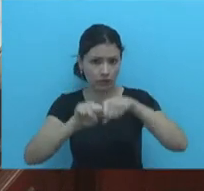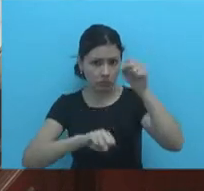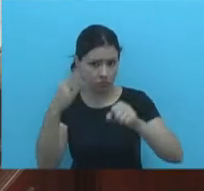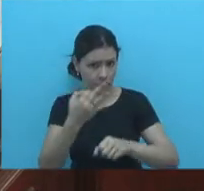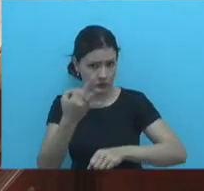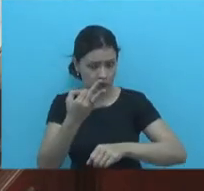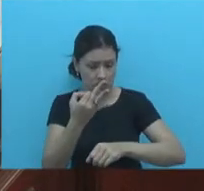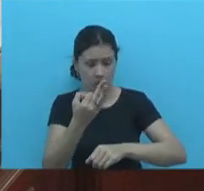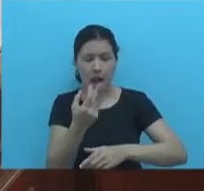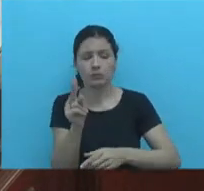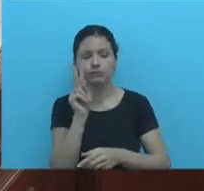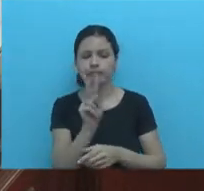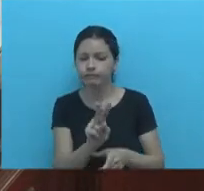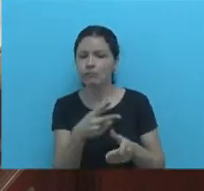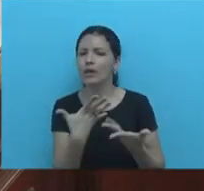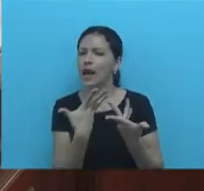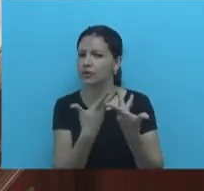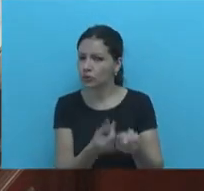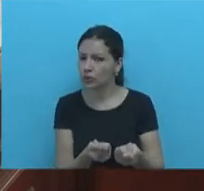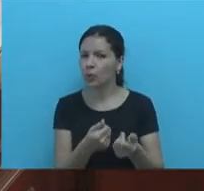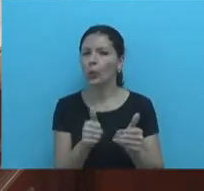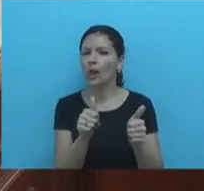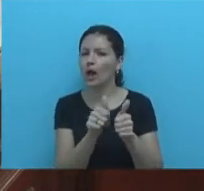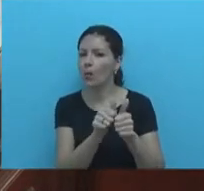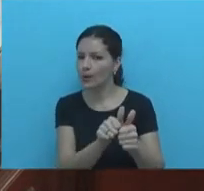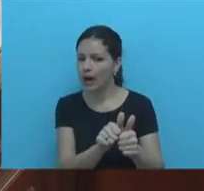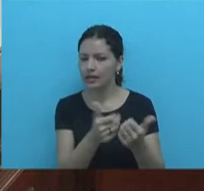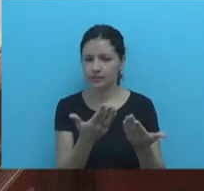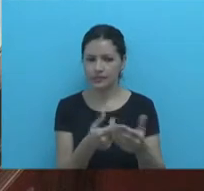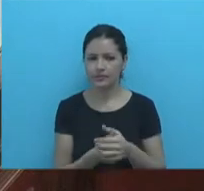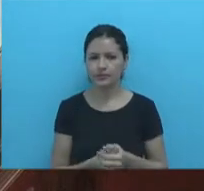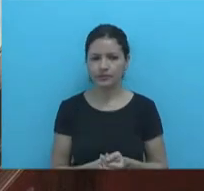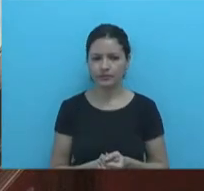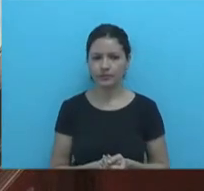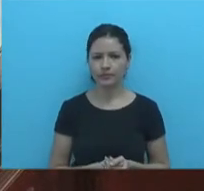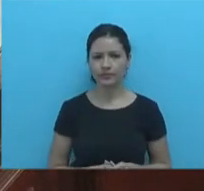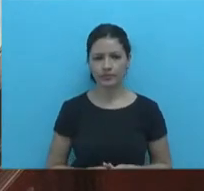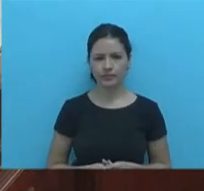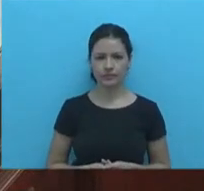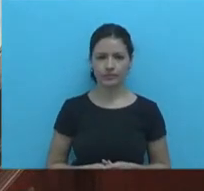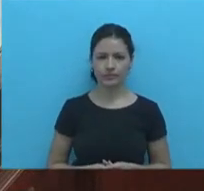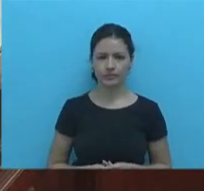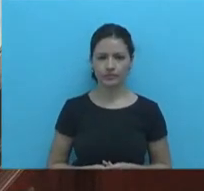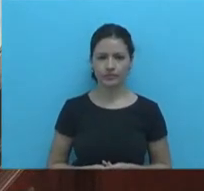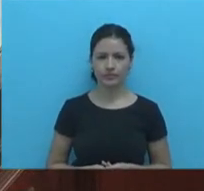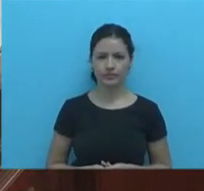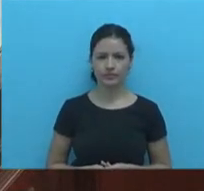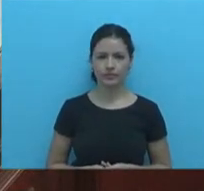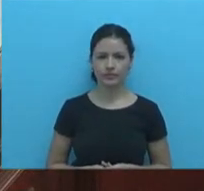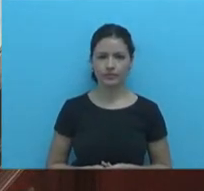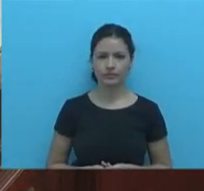mirada más cercana. En cambio, el profesional acompaña de manera más amplia lo que sería la carrera que elige el chico.